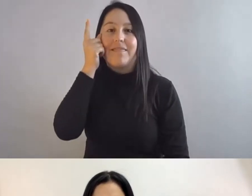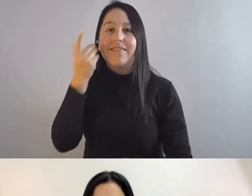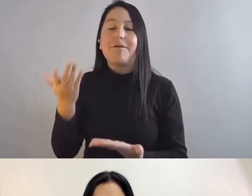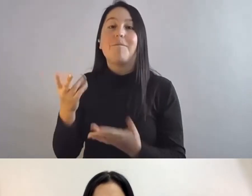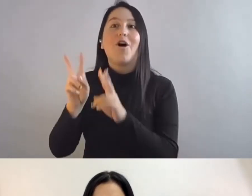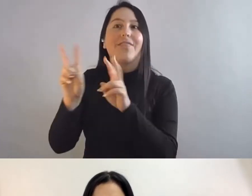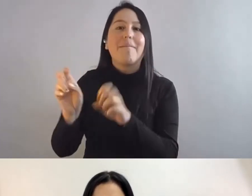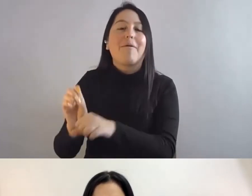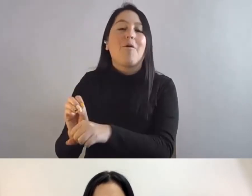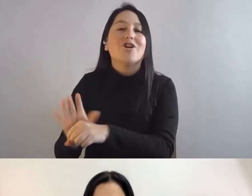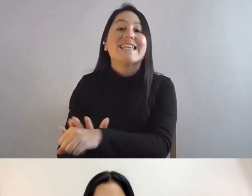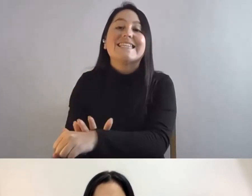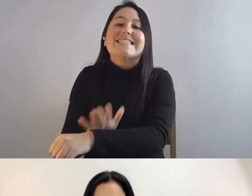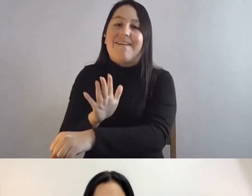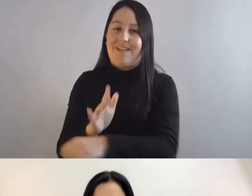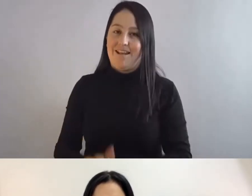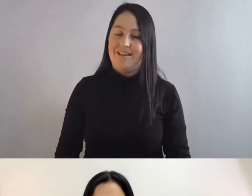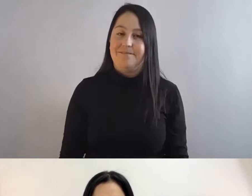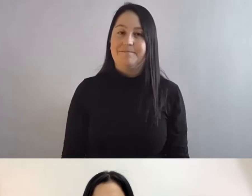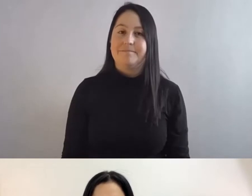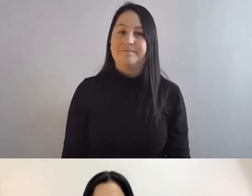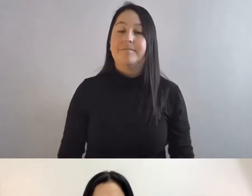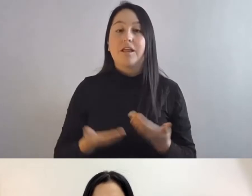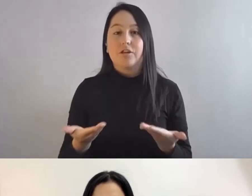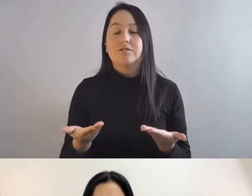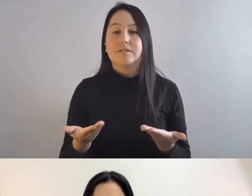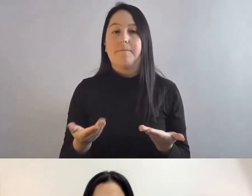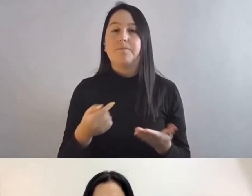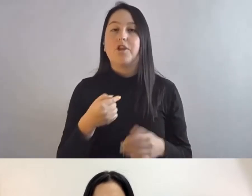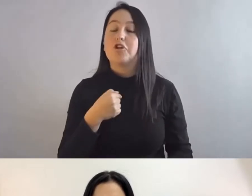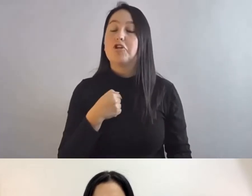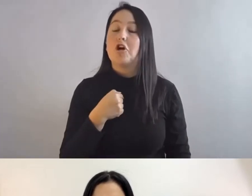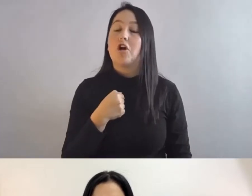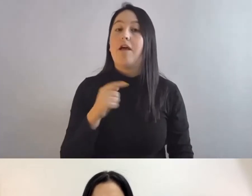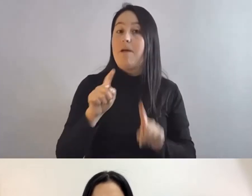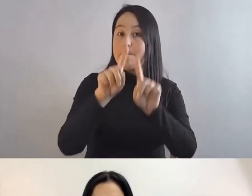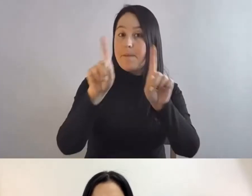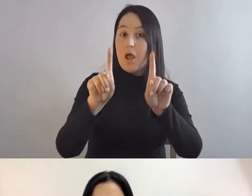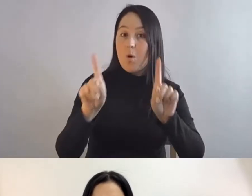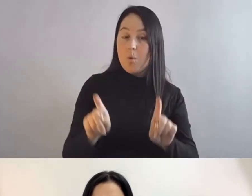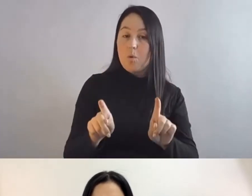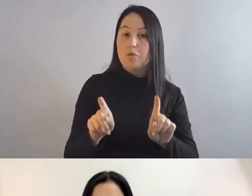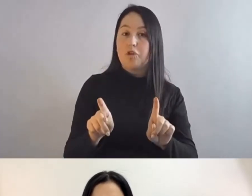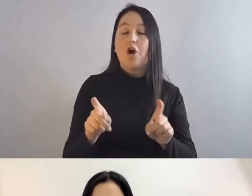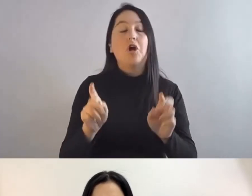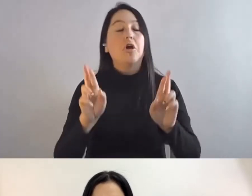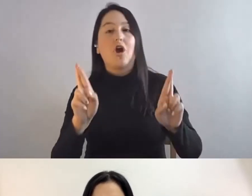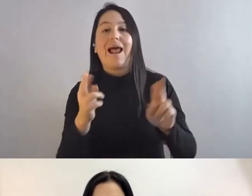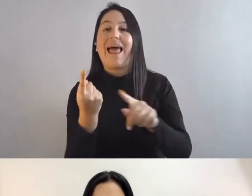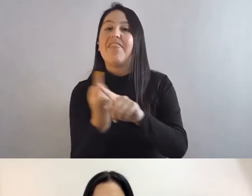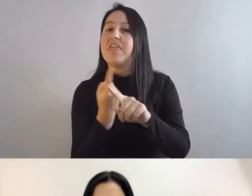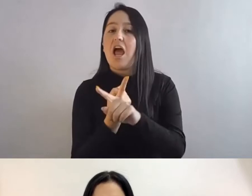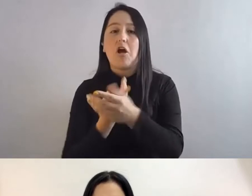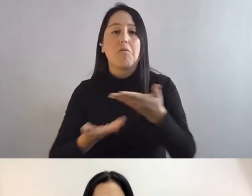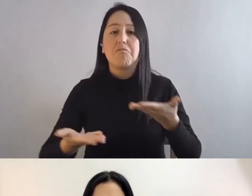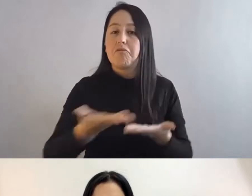quiere, ¿ya? Entonces les voy a hacer algún par de preguntas y la idea es que vayamos en un diálogo bien fluido. Si ustedes tienen sus preguntas,